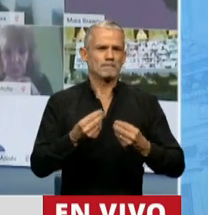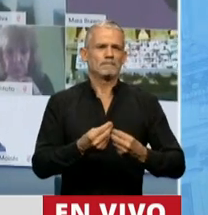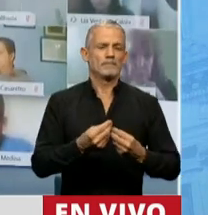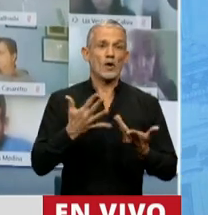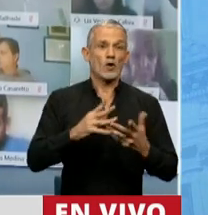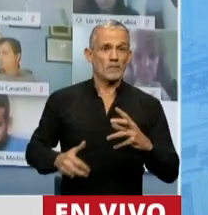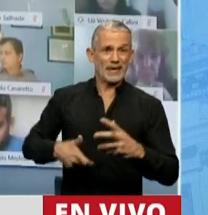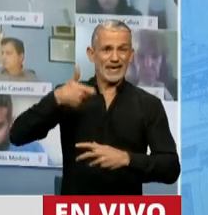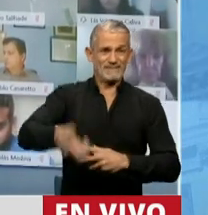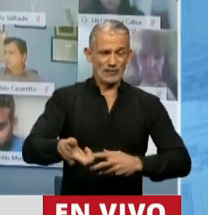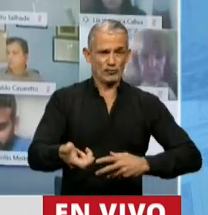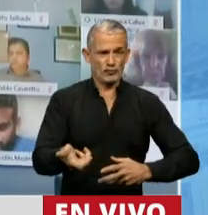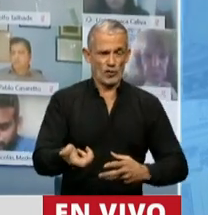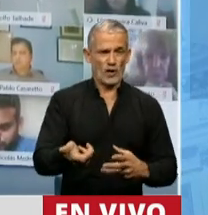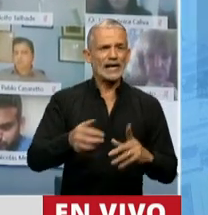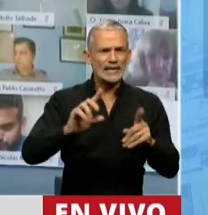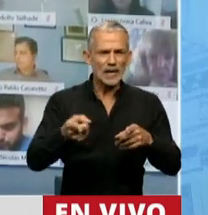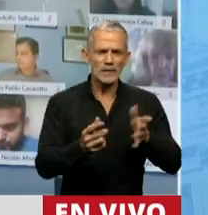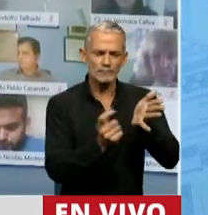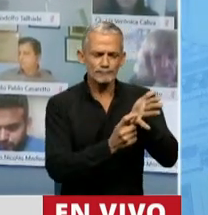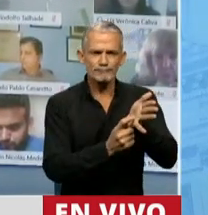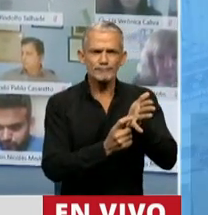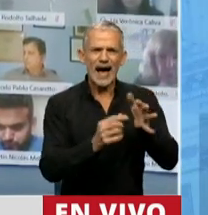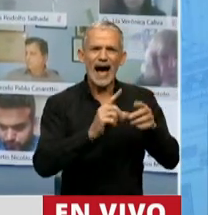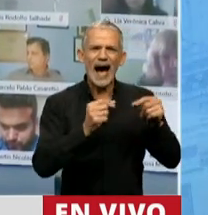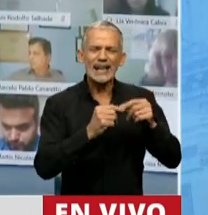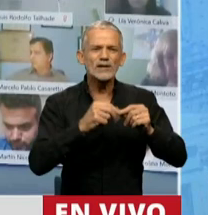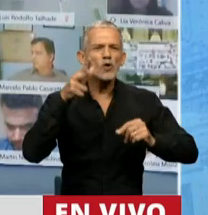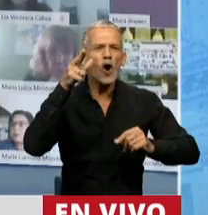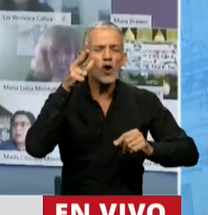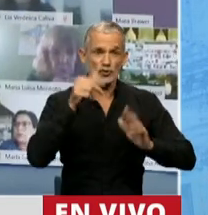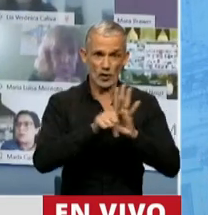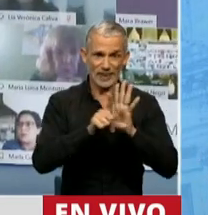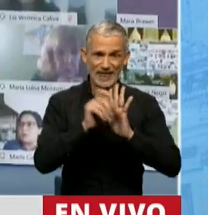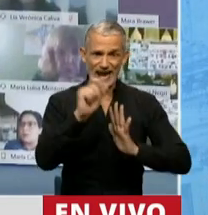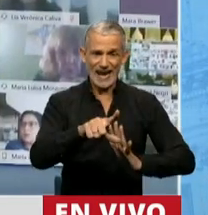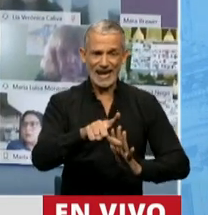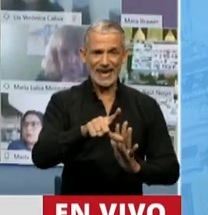con las inversiones. Allí también se sustituye el artículo 8 de la ley